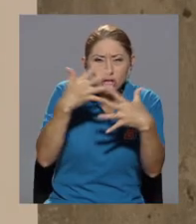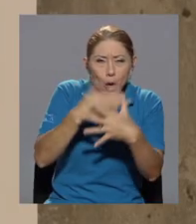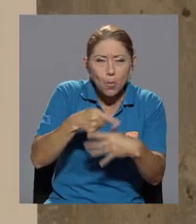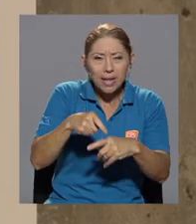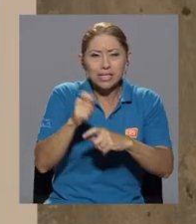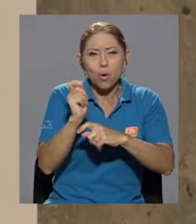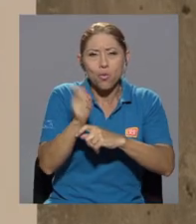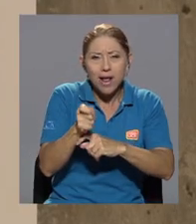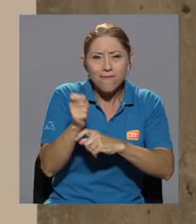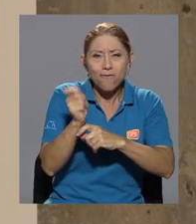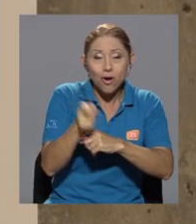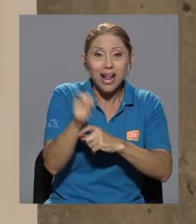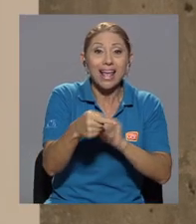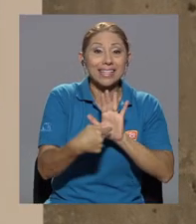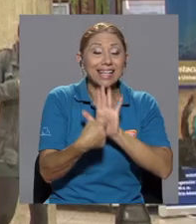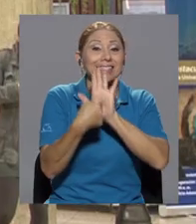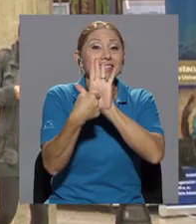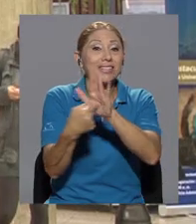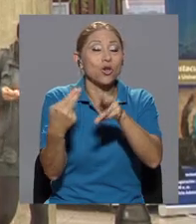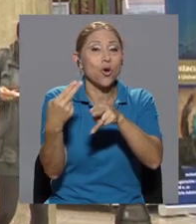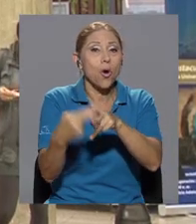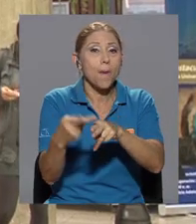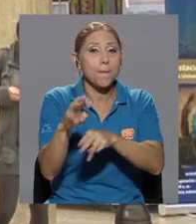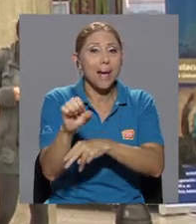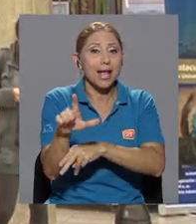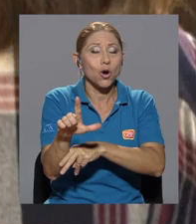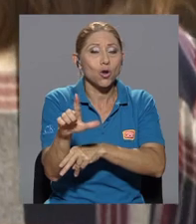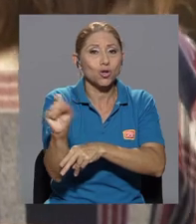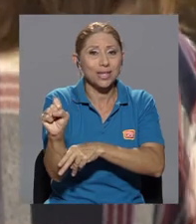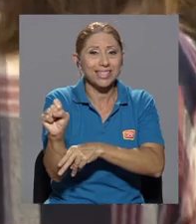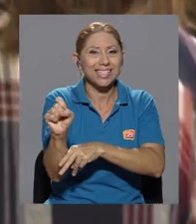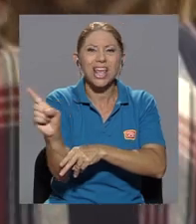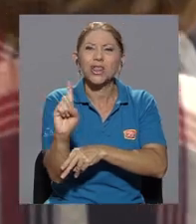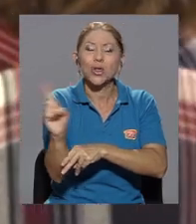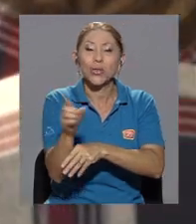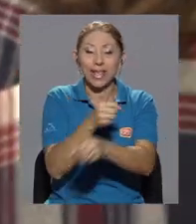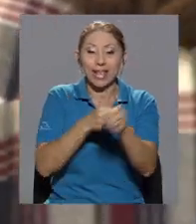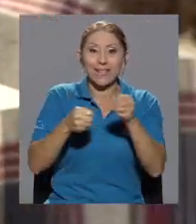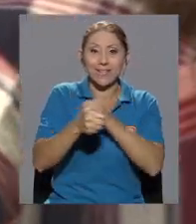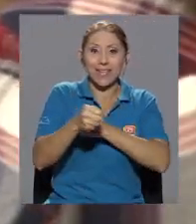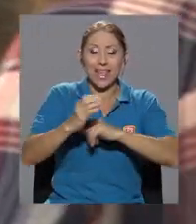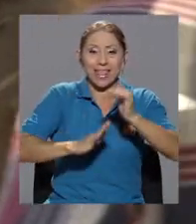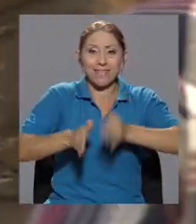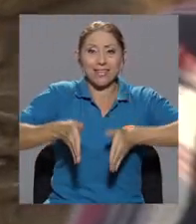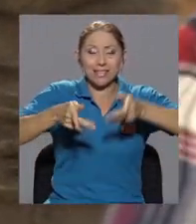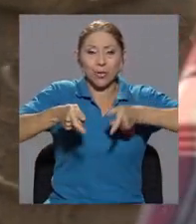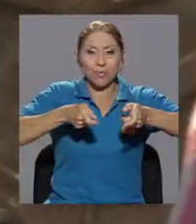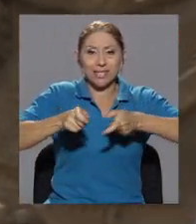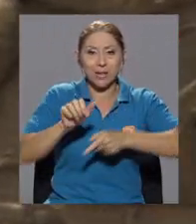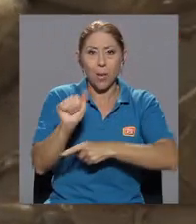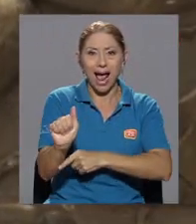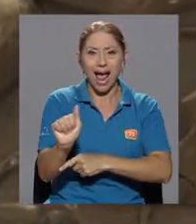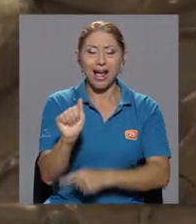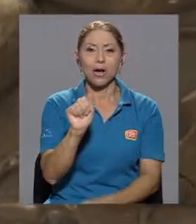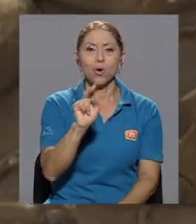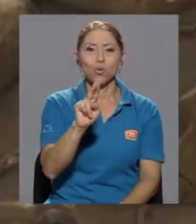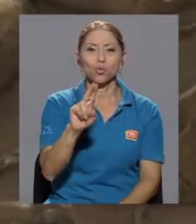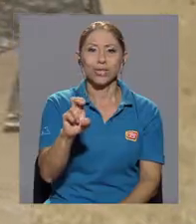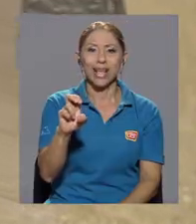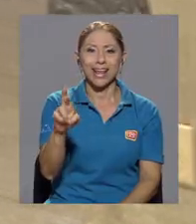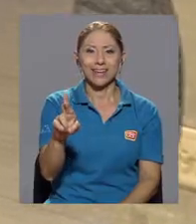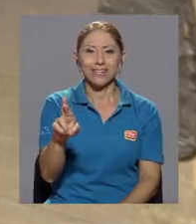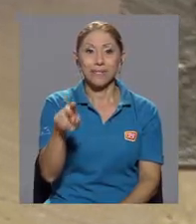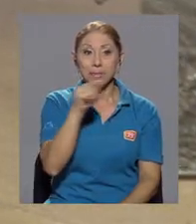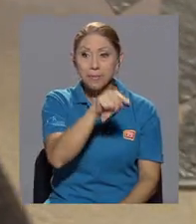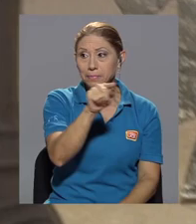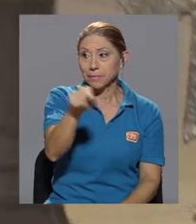Esta exhibición del escultor Michael Solís se encuentra en el vestíbulo del edificio administrativo A de la UCR. Las